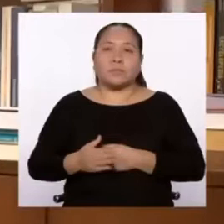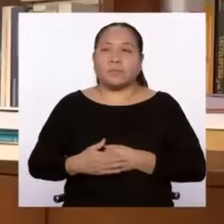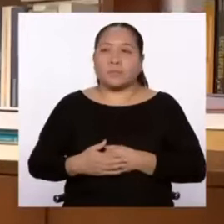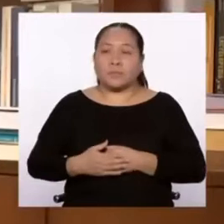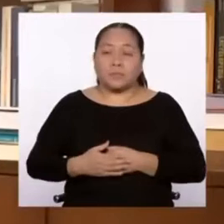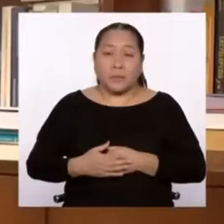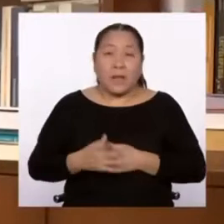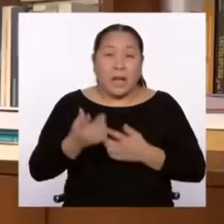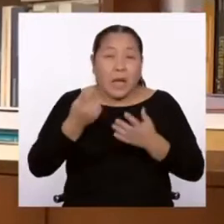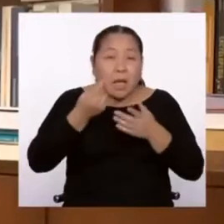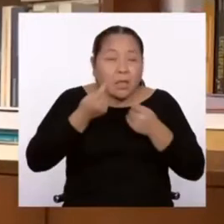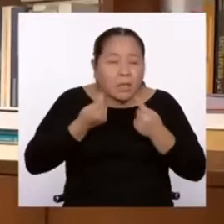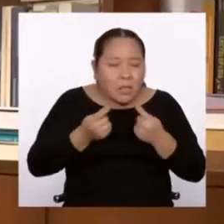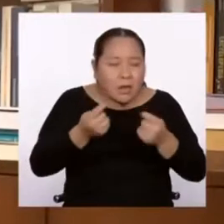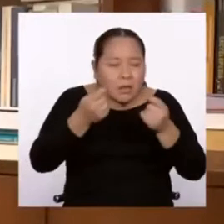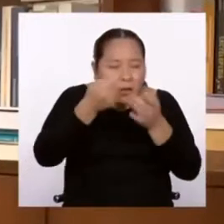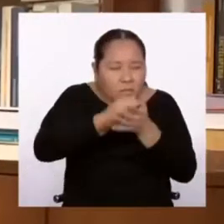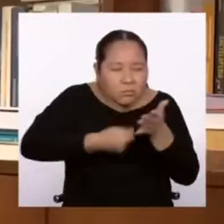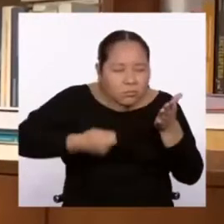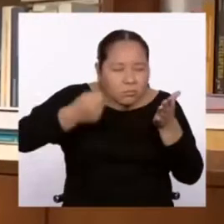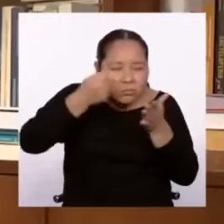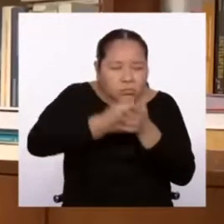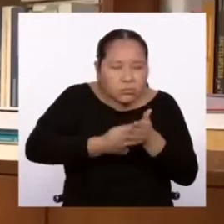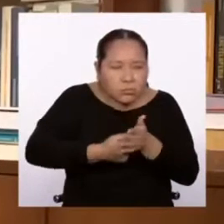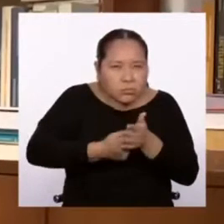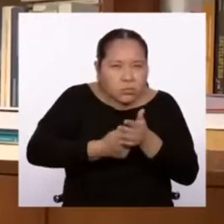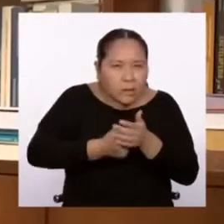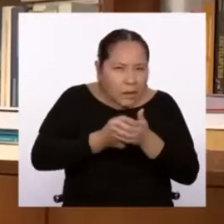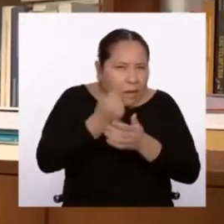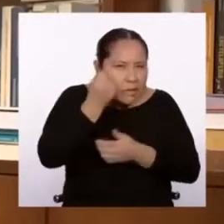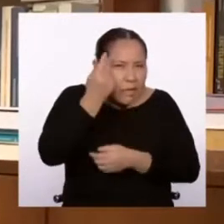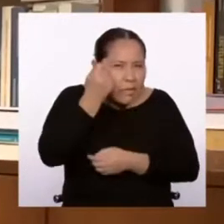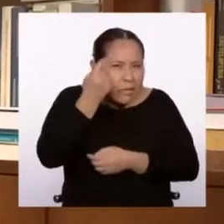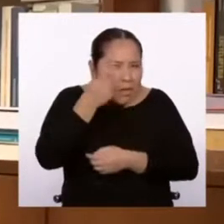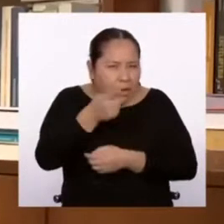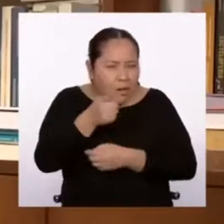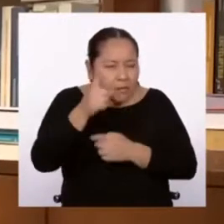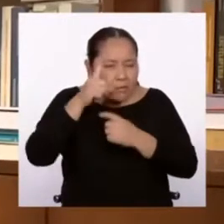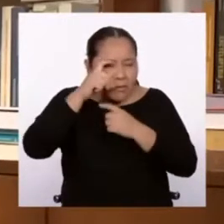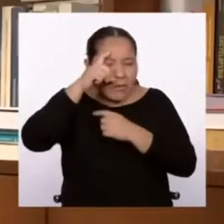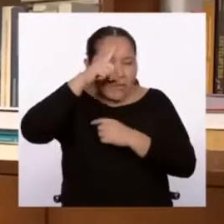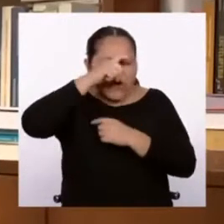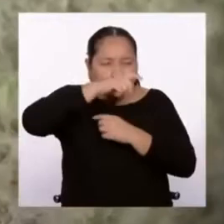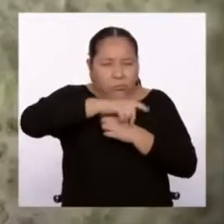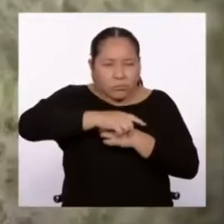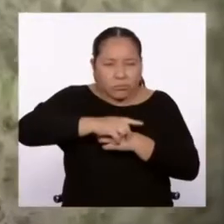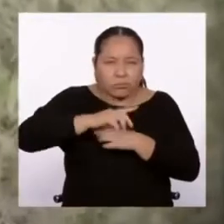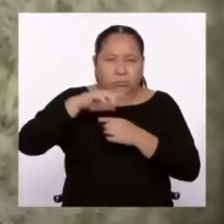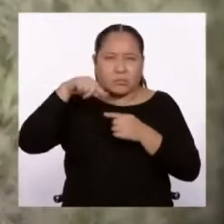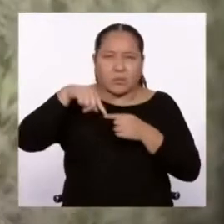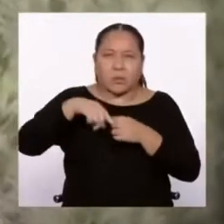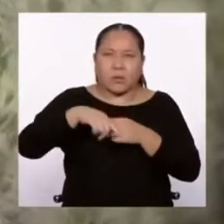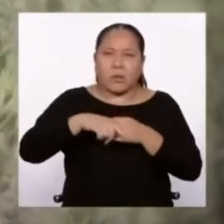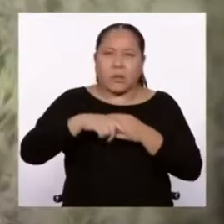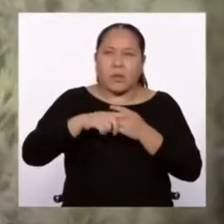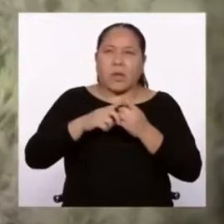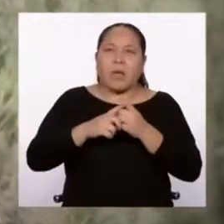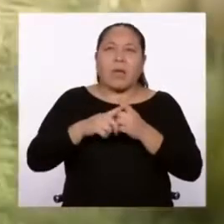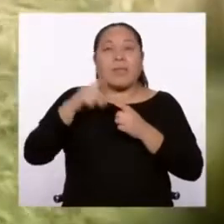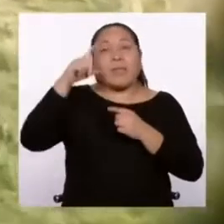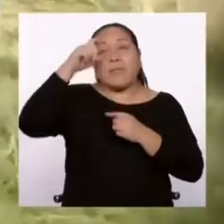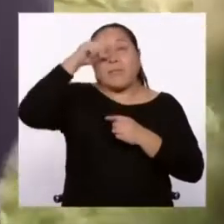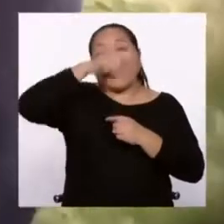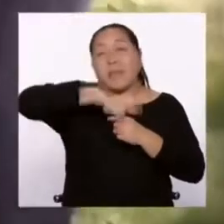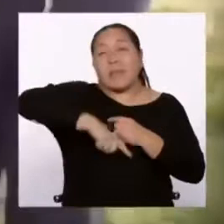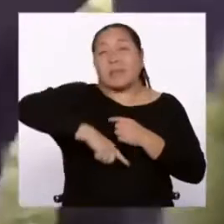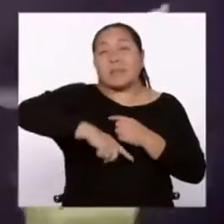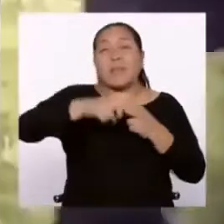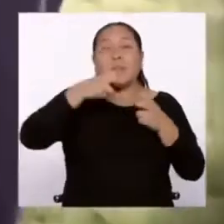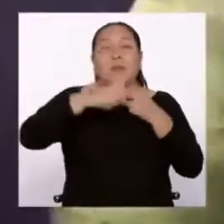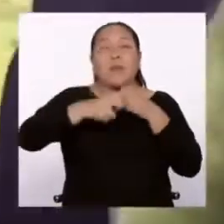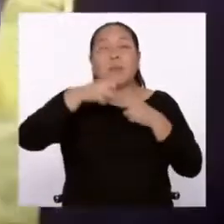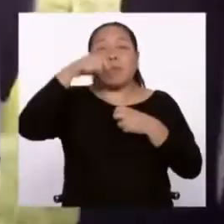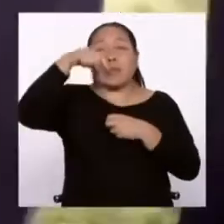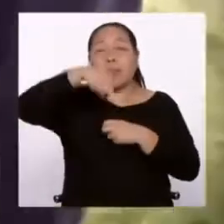hay que hacer un esfuerzo por tratar de entender esa complejidad que hubo en una época en nuestro territorio.